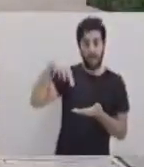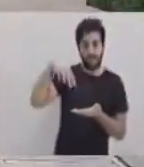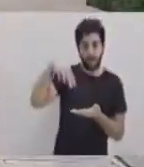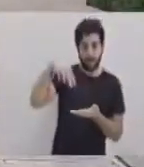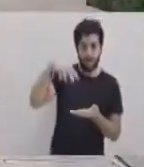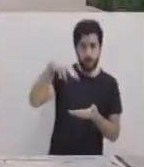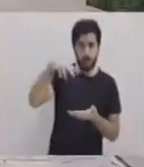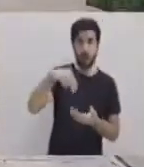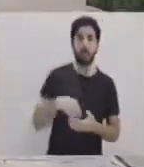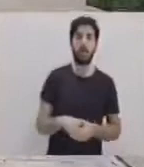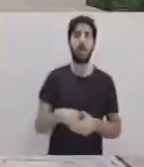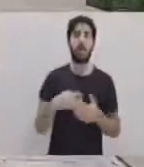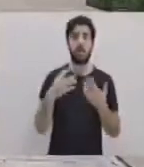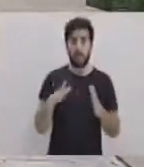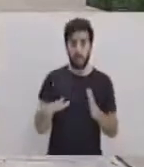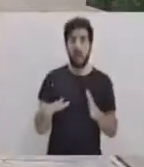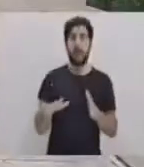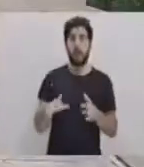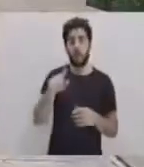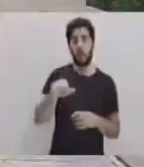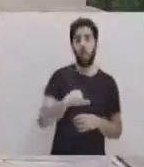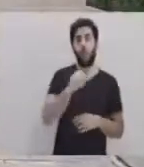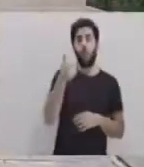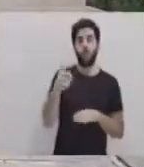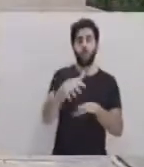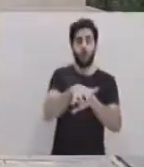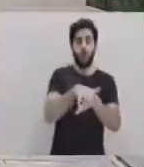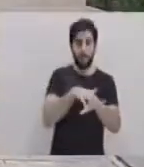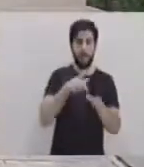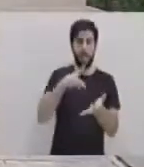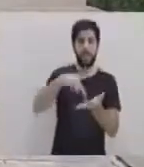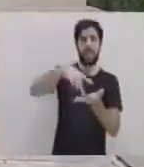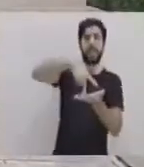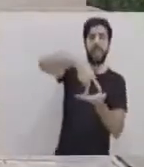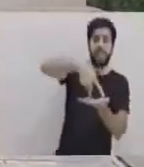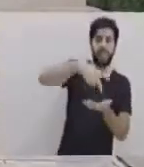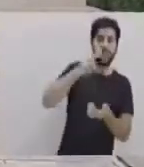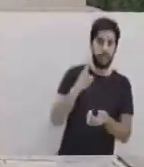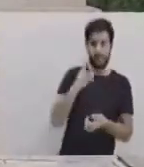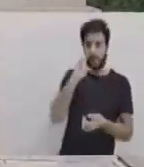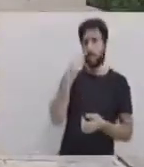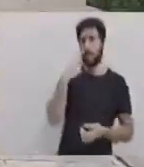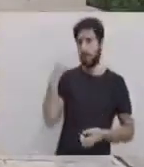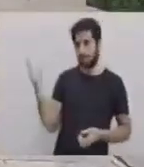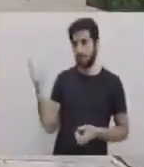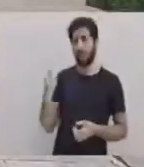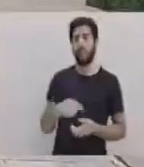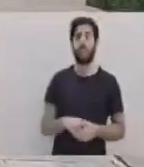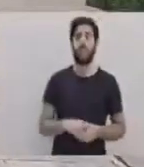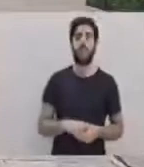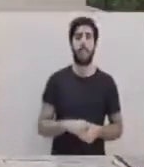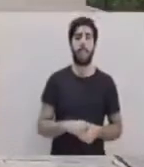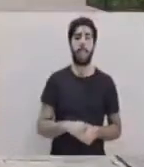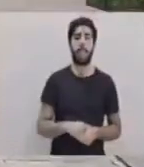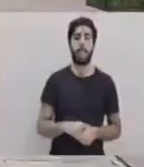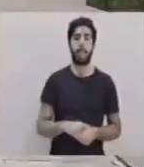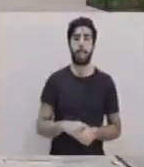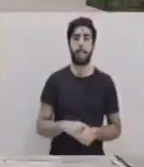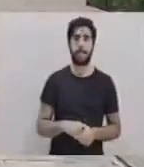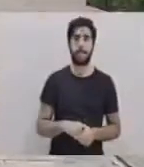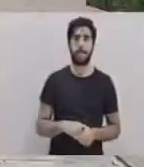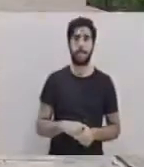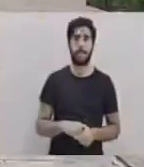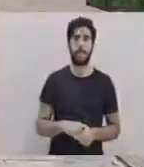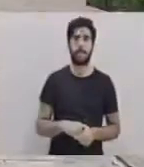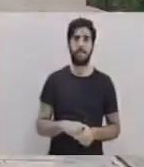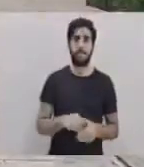la cuerda y ahora lo haces con el otro pie siempre a 5 segundos. 1, 2, 3, 4